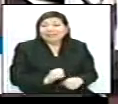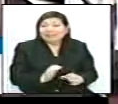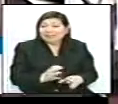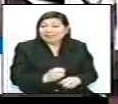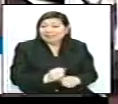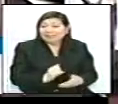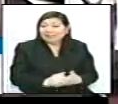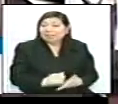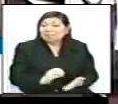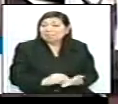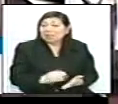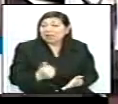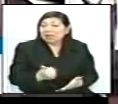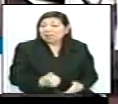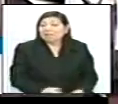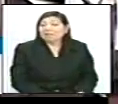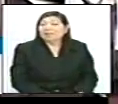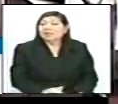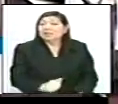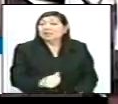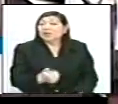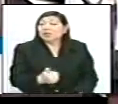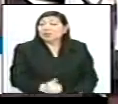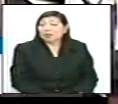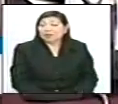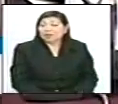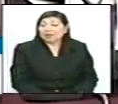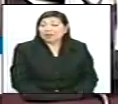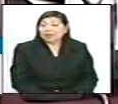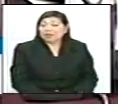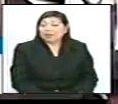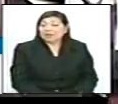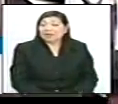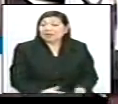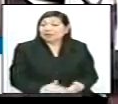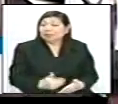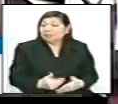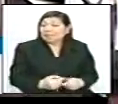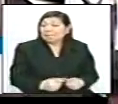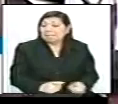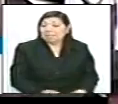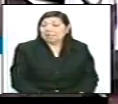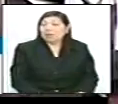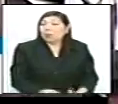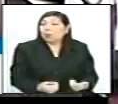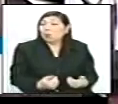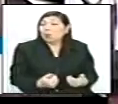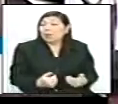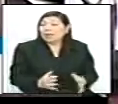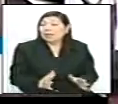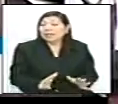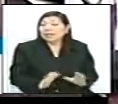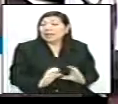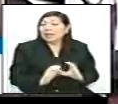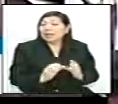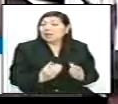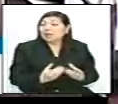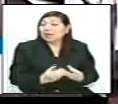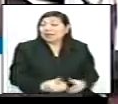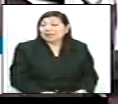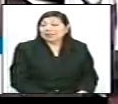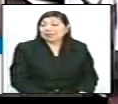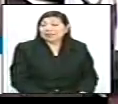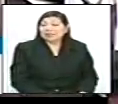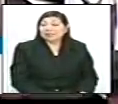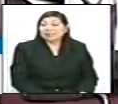tomar una decisión rápida, en un sentido o en otro. Espero que en el sentido de adelantar, pero en cualquier caso, el Congreso tiene que